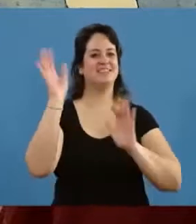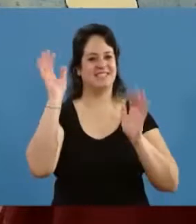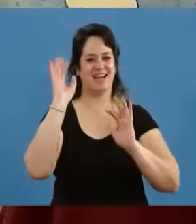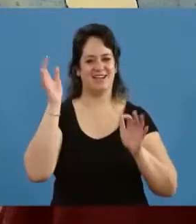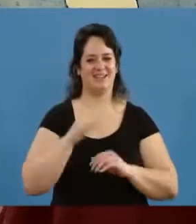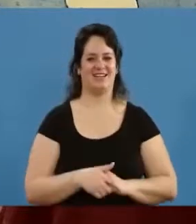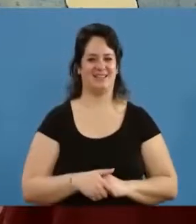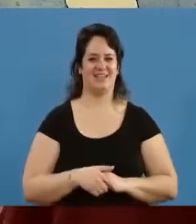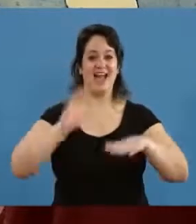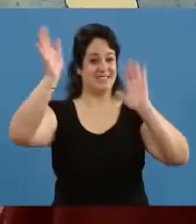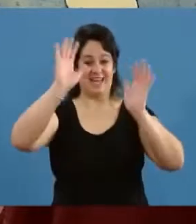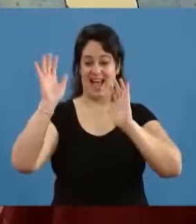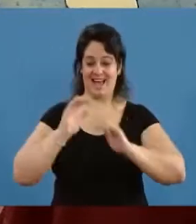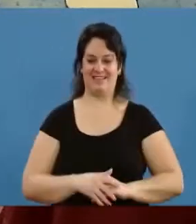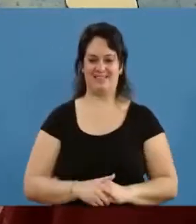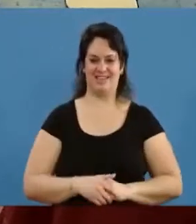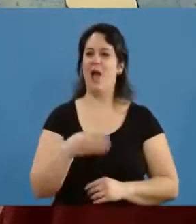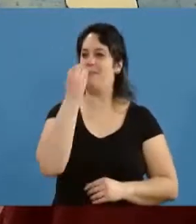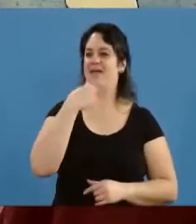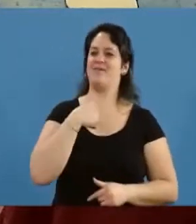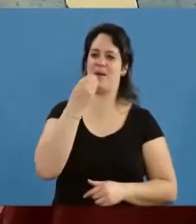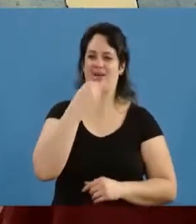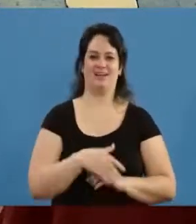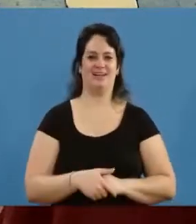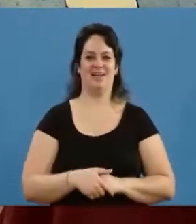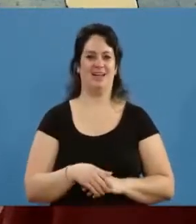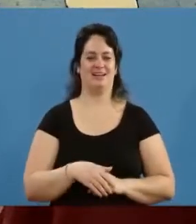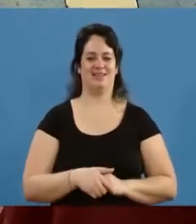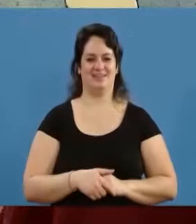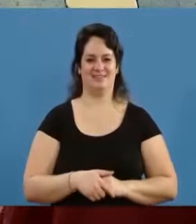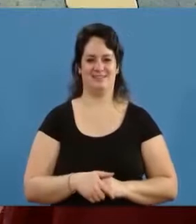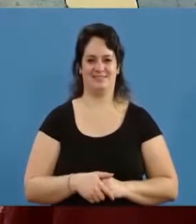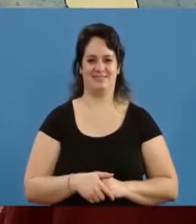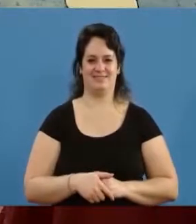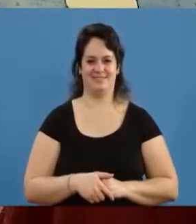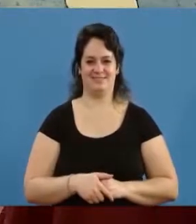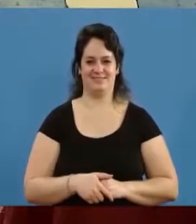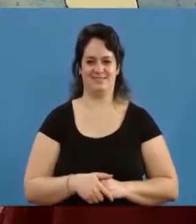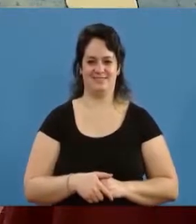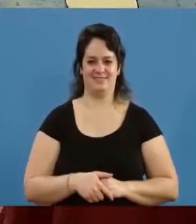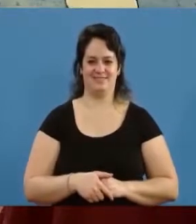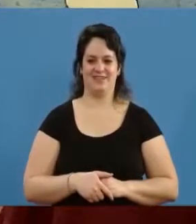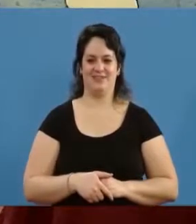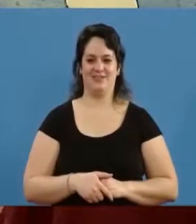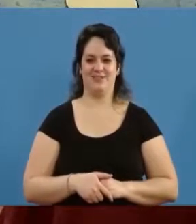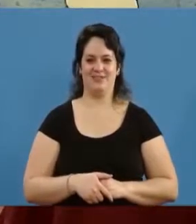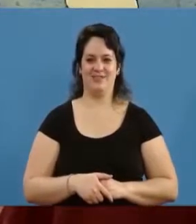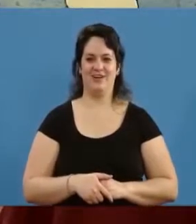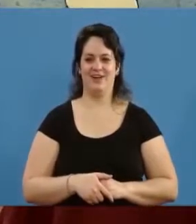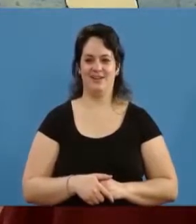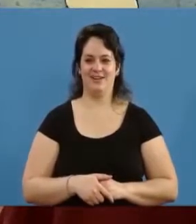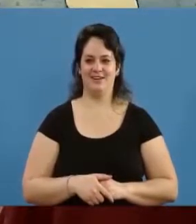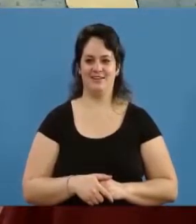Chau, chicos. Chau, chicos. La papa para Pepe. Nos vemos la próxima. La papa, la papa, la papa para Pepe. La papa, la